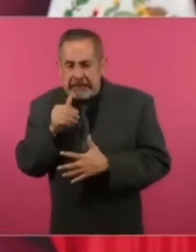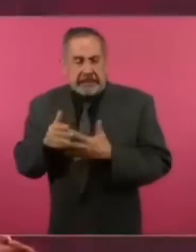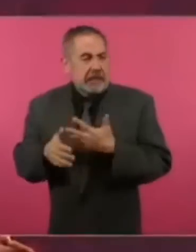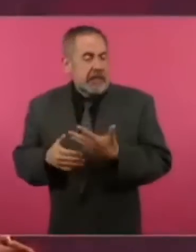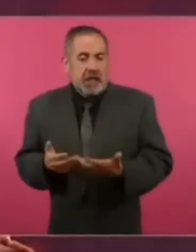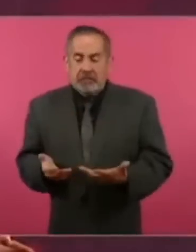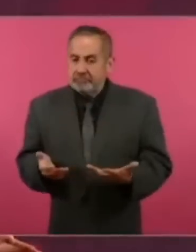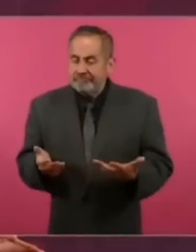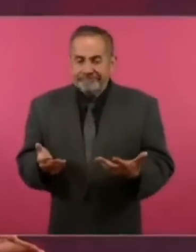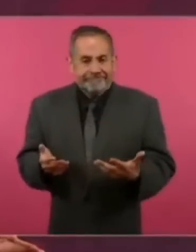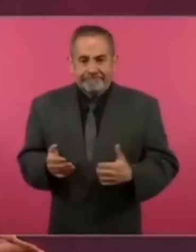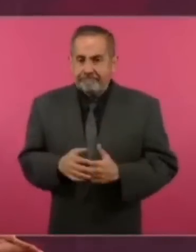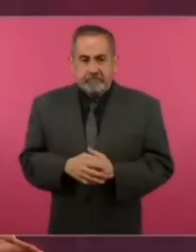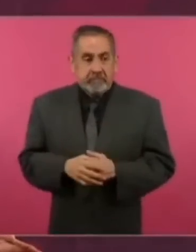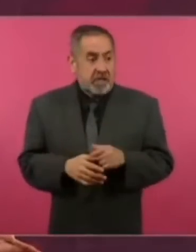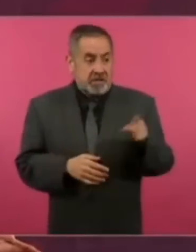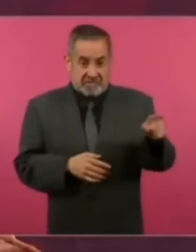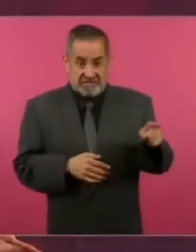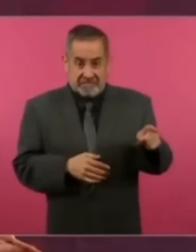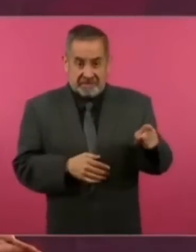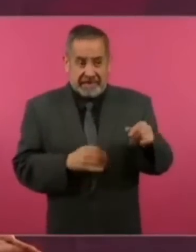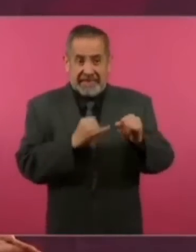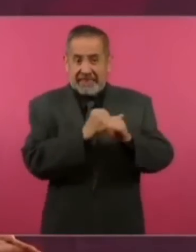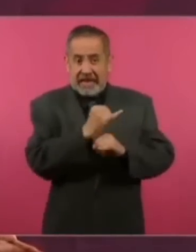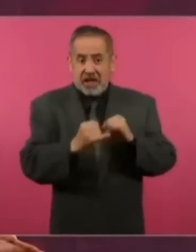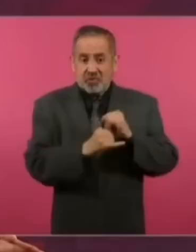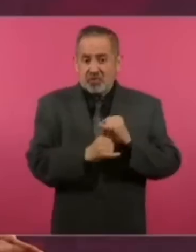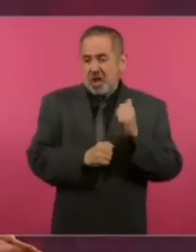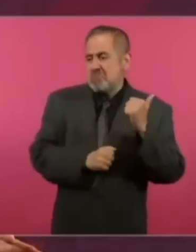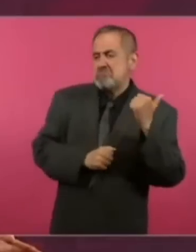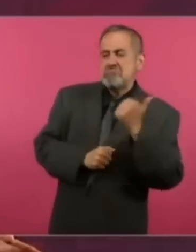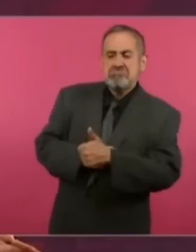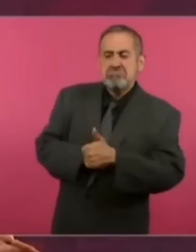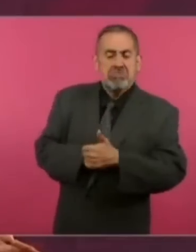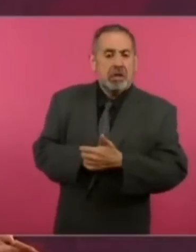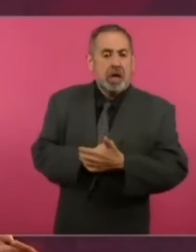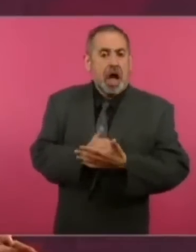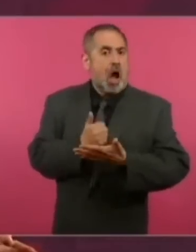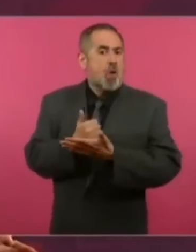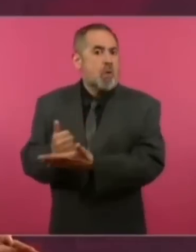No ayudaron para